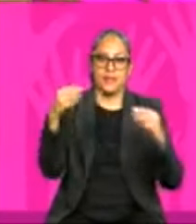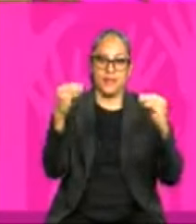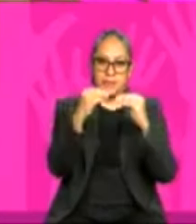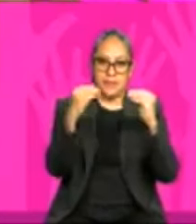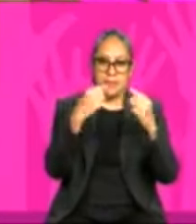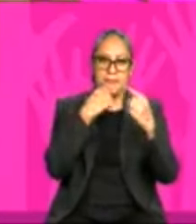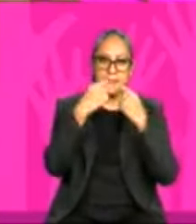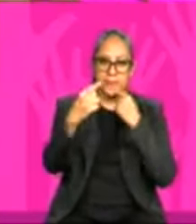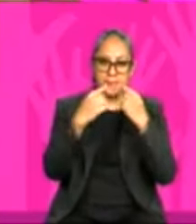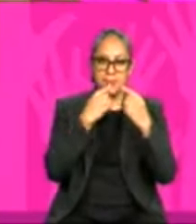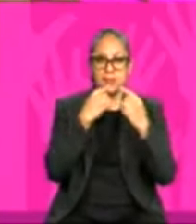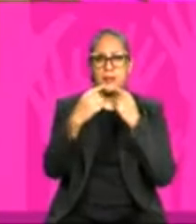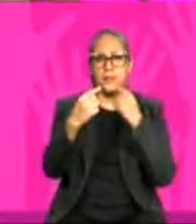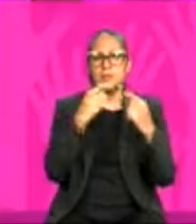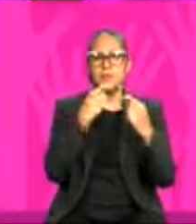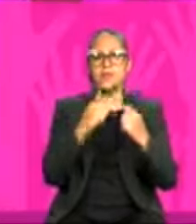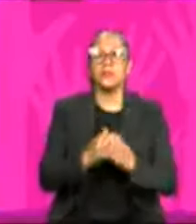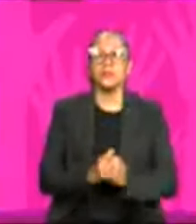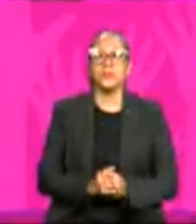la ganadora.